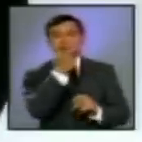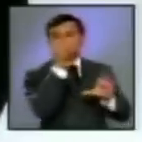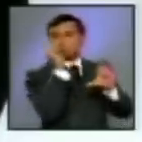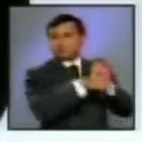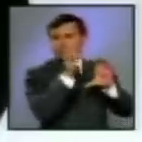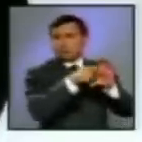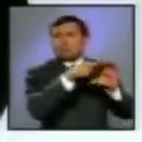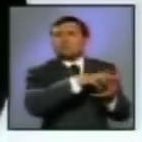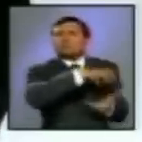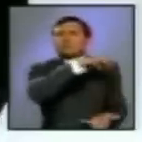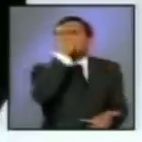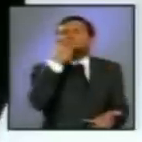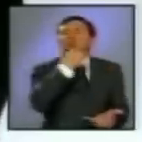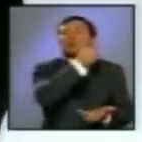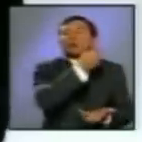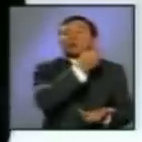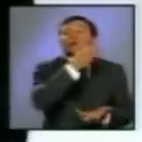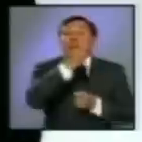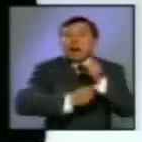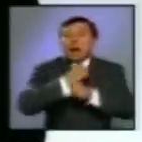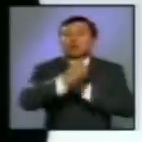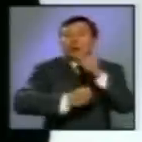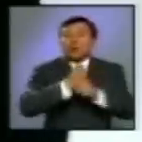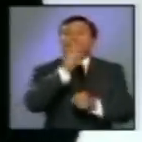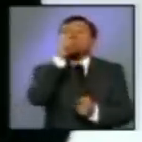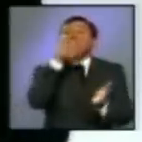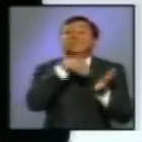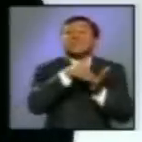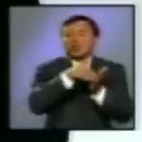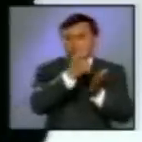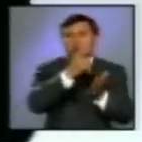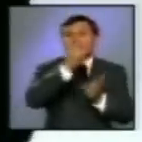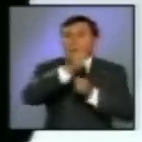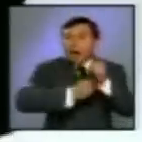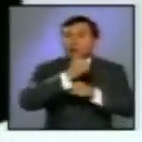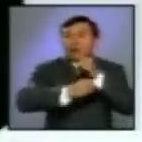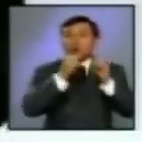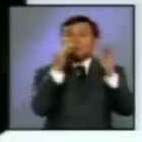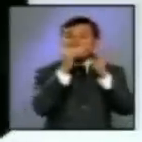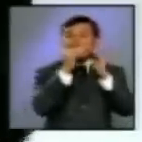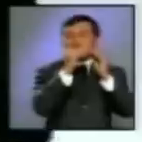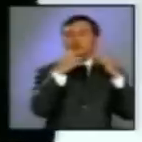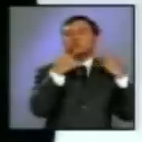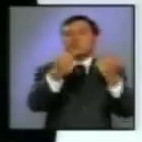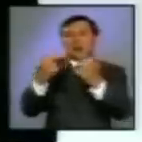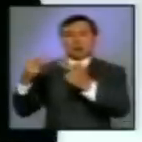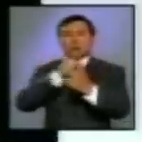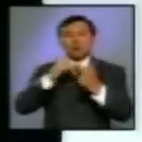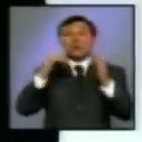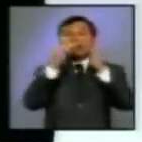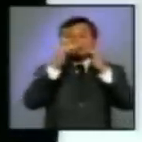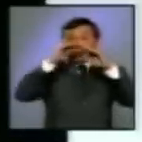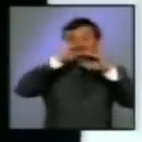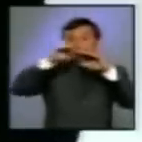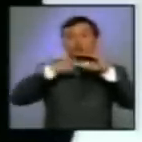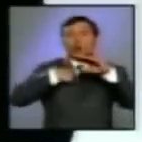de hogares mexicanos cada año sistemas solares fotovoltaicos que permitan bajarte a ti la cuenta